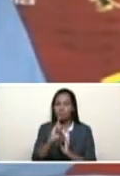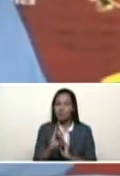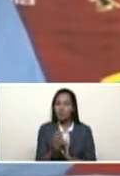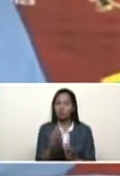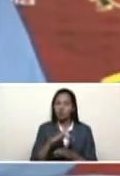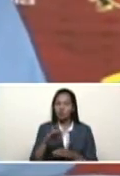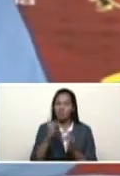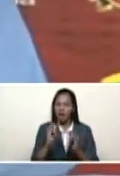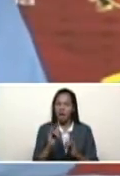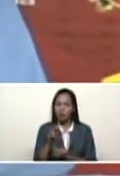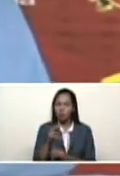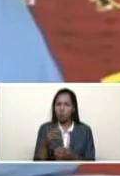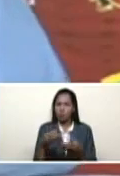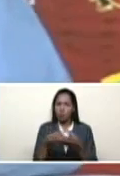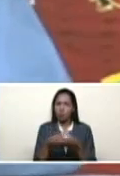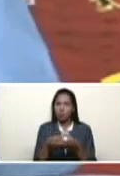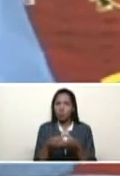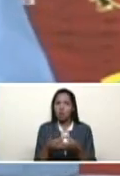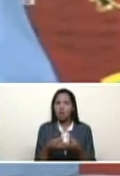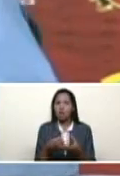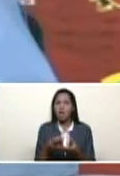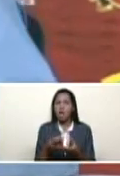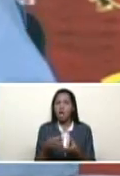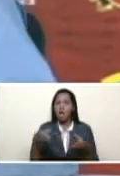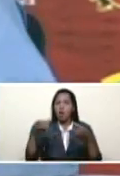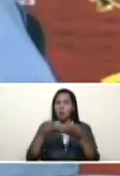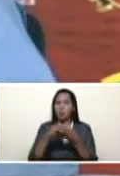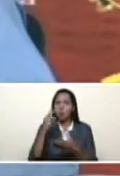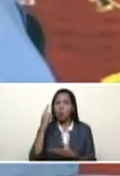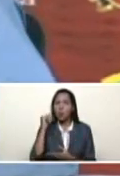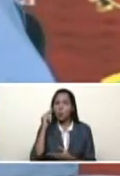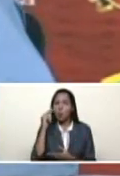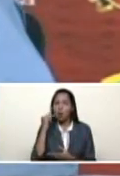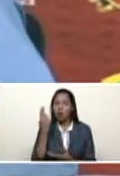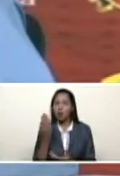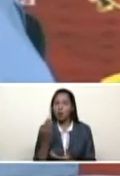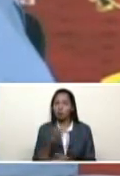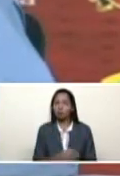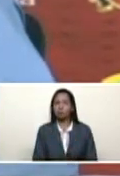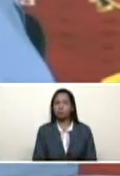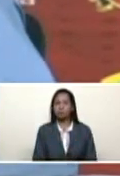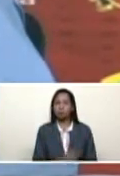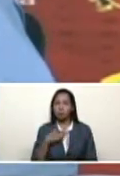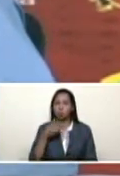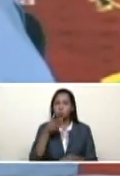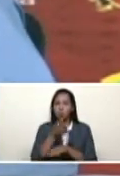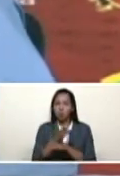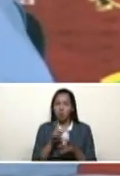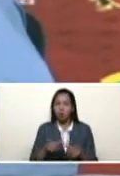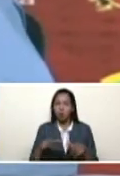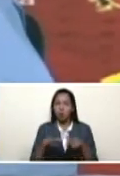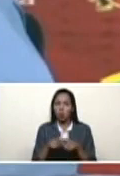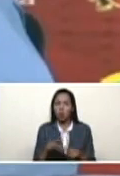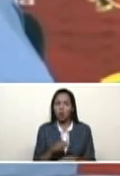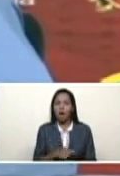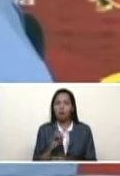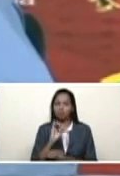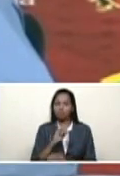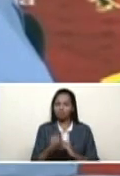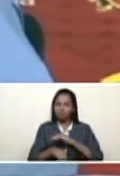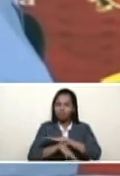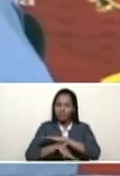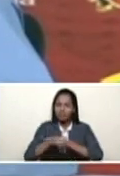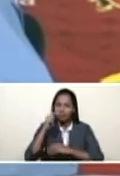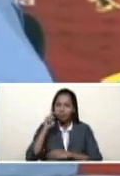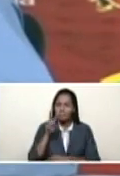estuvo la cumbre Mango Coita. Mango de Ocoita. Yo quiero ir allá, a esa propia raíz, y